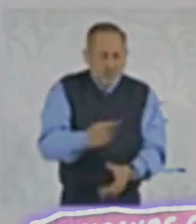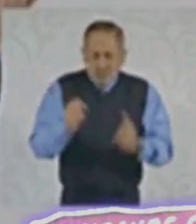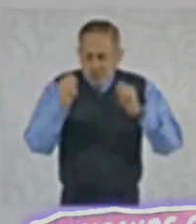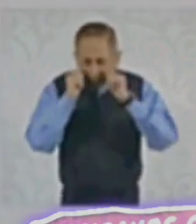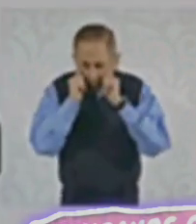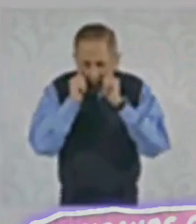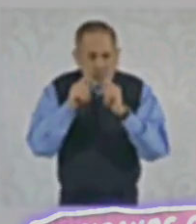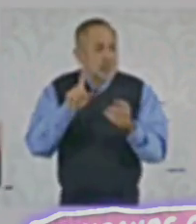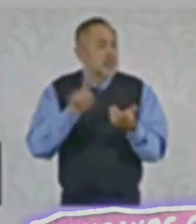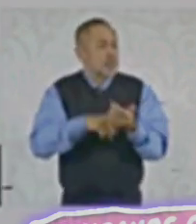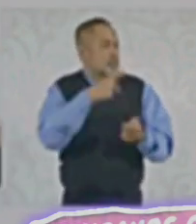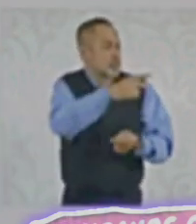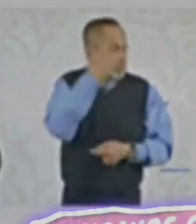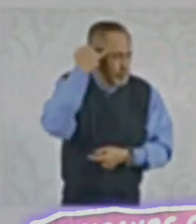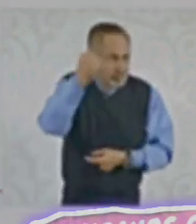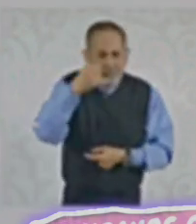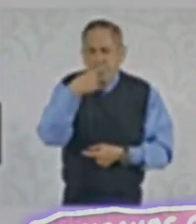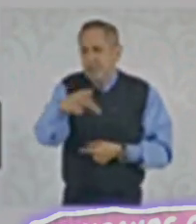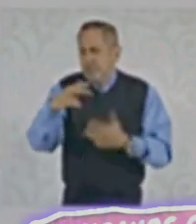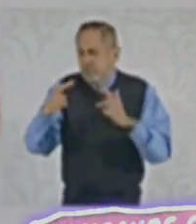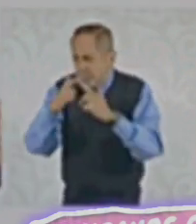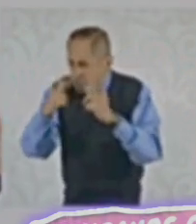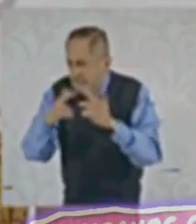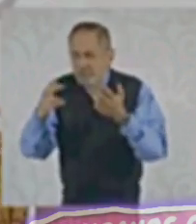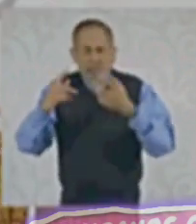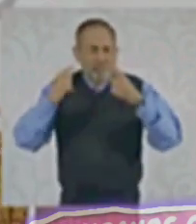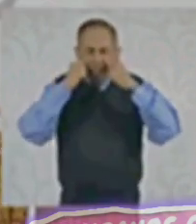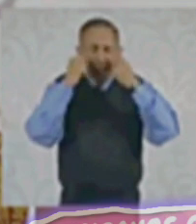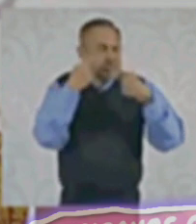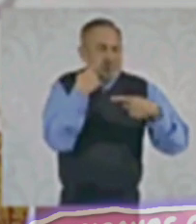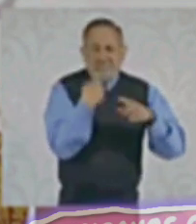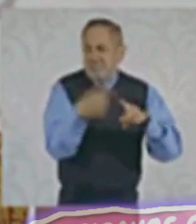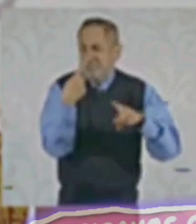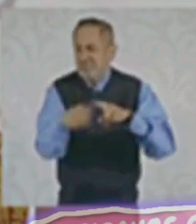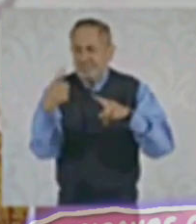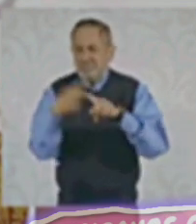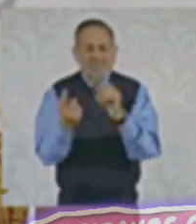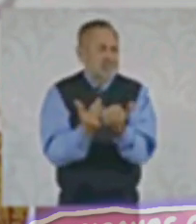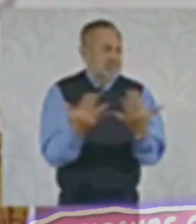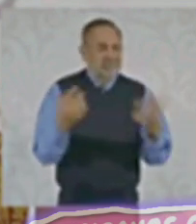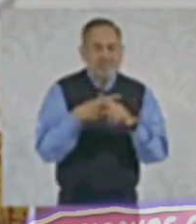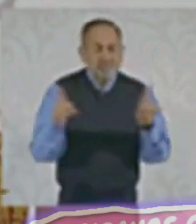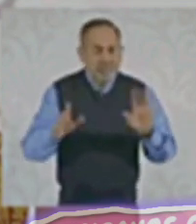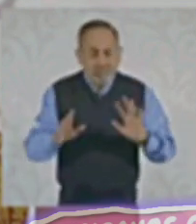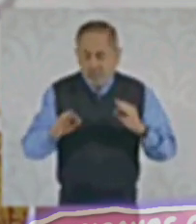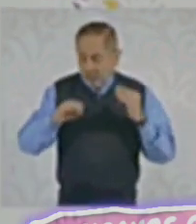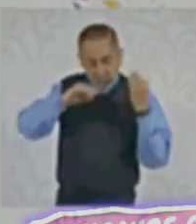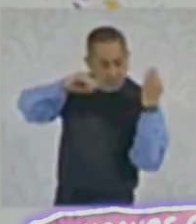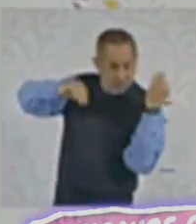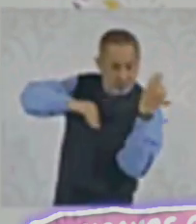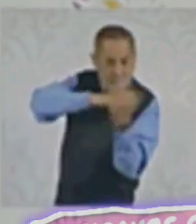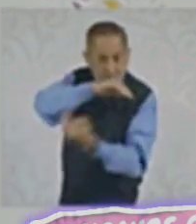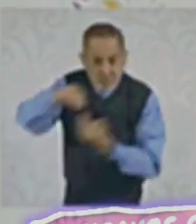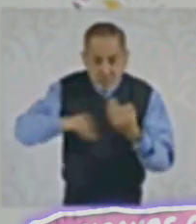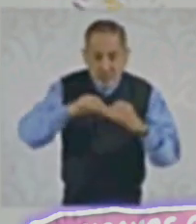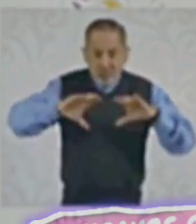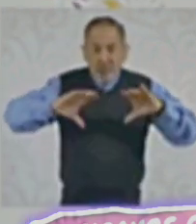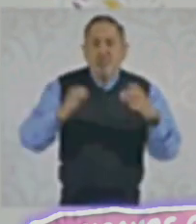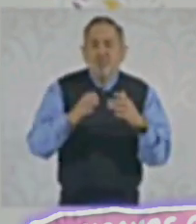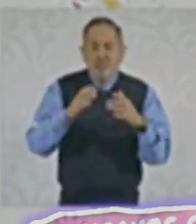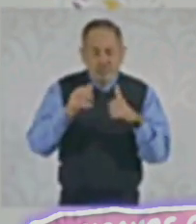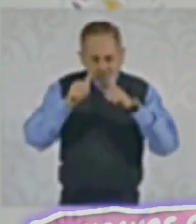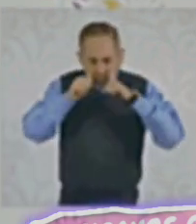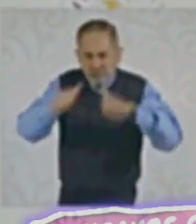cualquier pensamiento, cualquier religión, independientemente de la diversidad, todos los mexicanos y mexicanas tengan acceso a